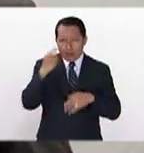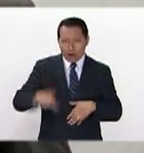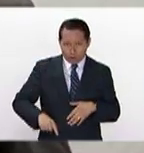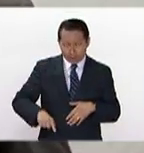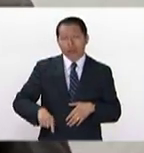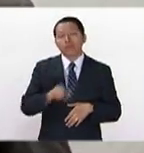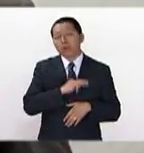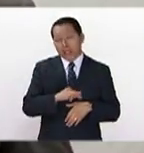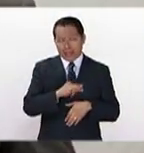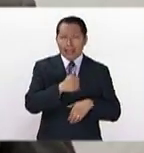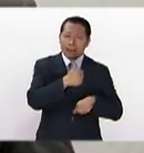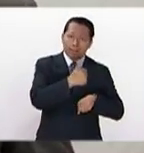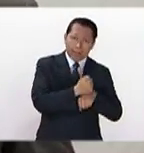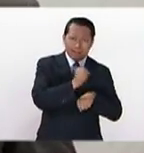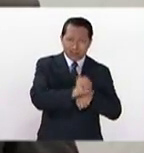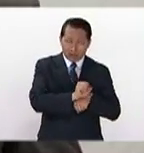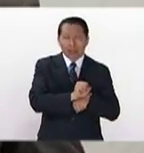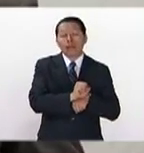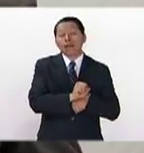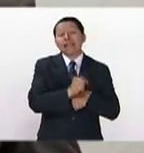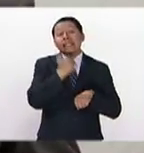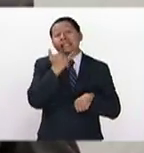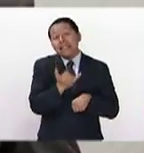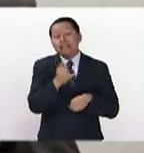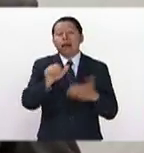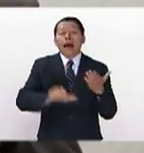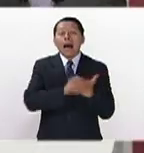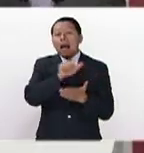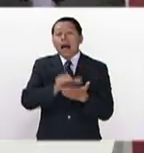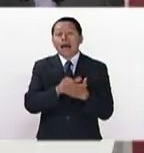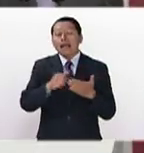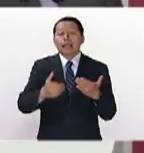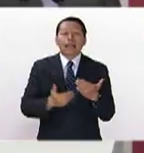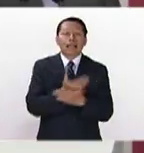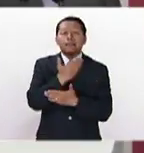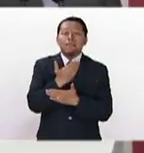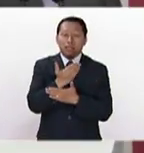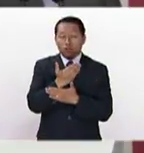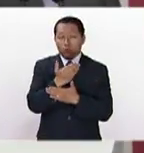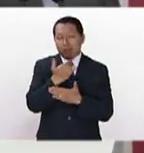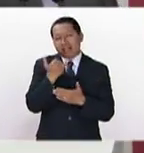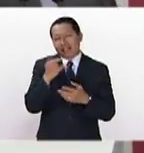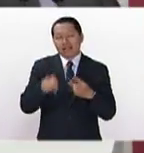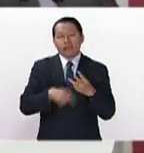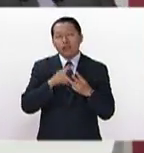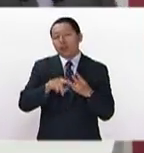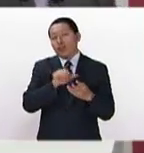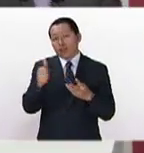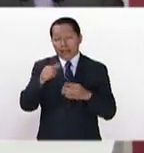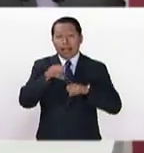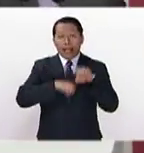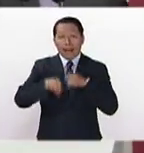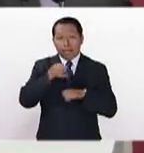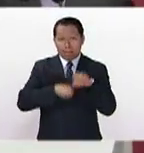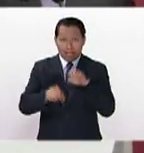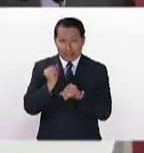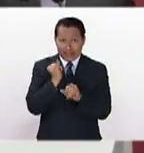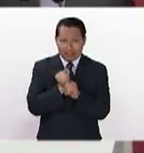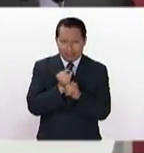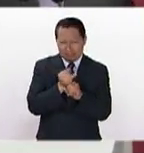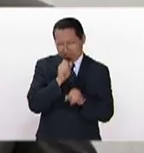públicas de nivel básico, así como Acta de Nacimiento en línea y Tu Empresa en línea, que presentamos en este